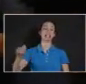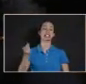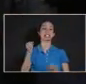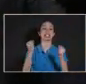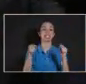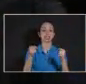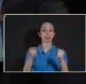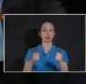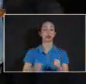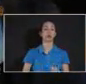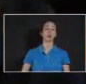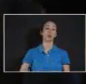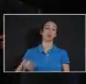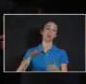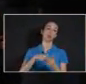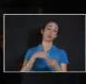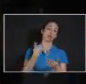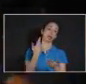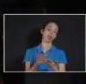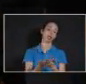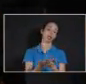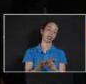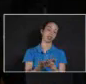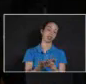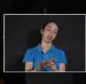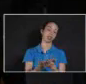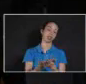Yo no quiero ni tropezar, ni ser tropezado.